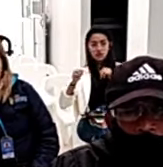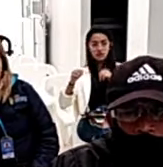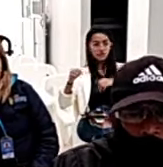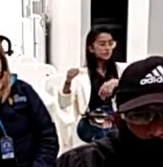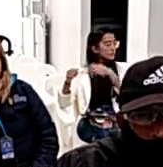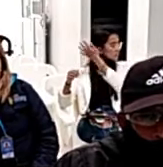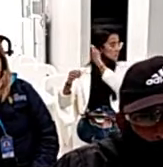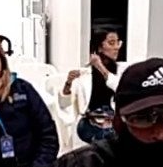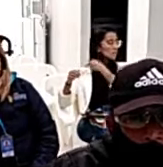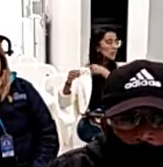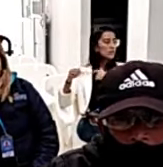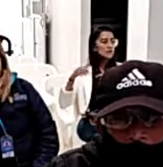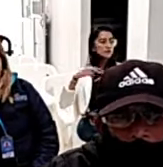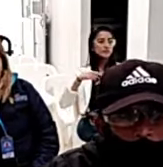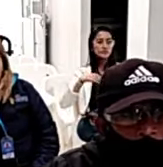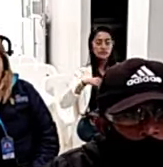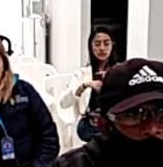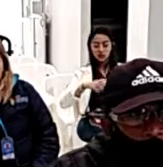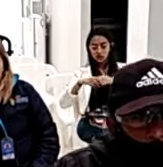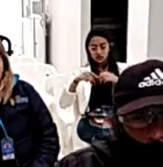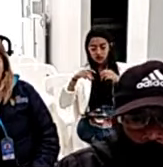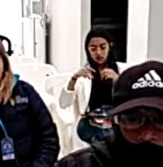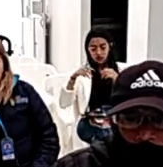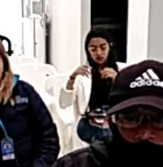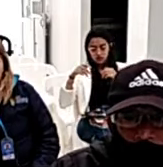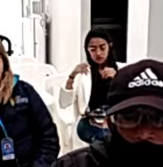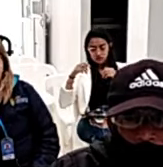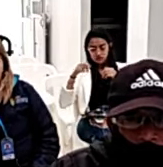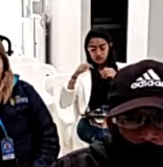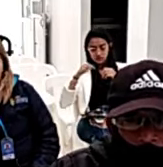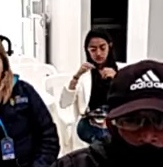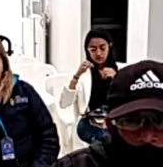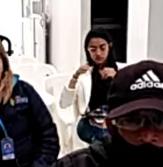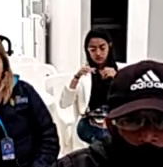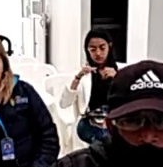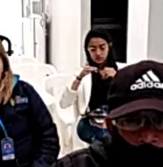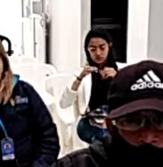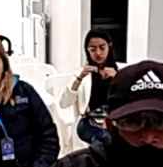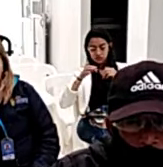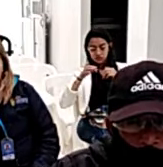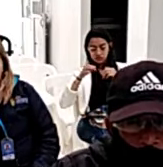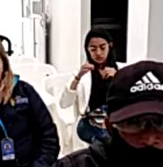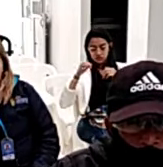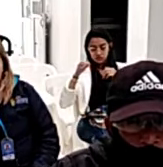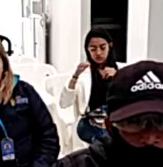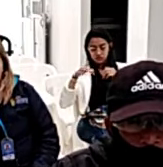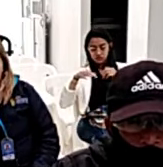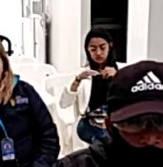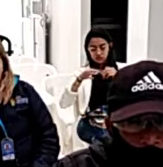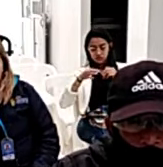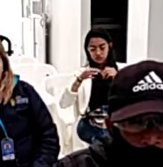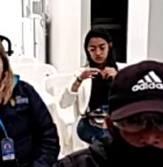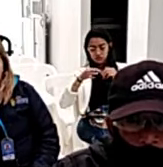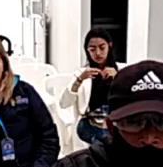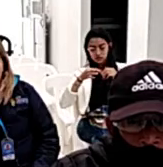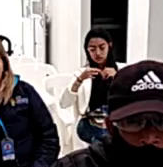medidores. He grabado y los he enviado. ¿Y qué ha hecho el acueducto de